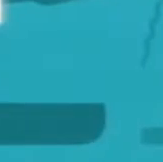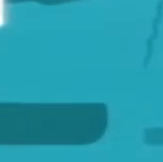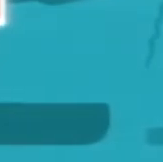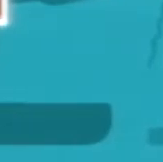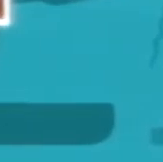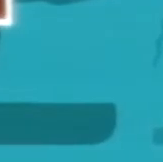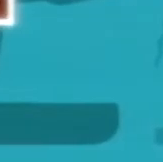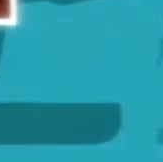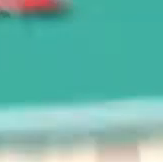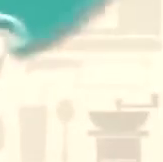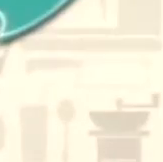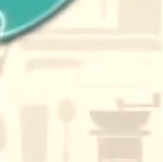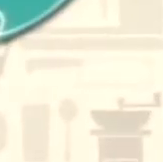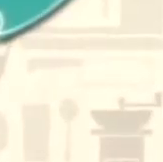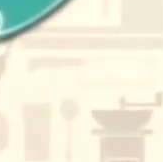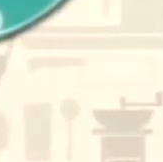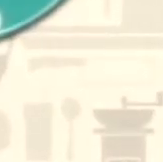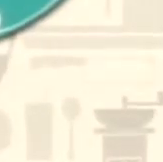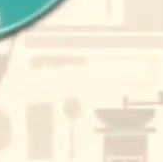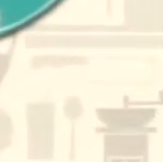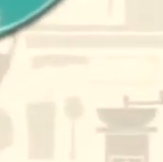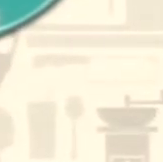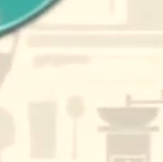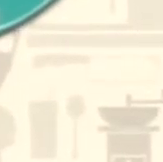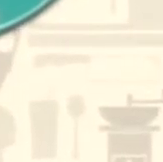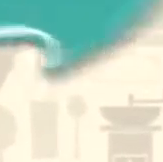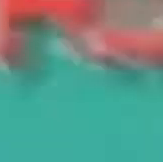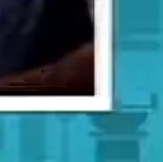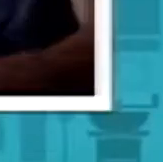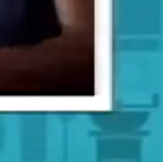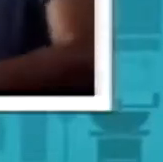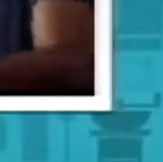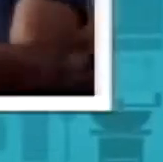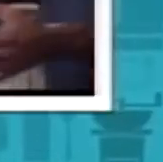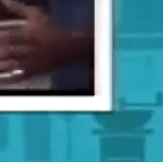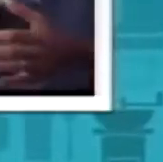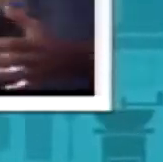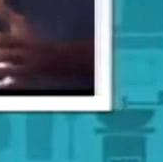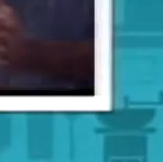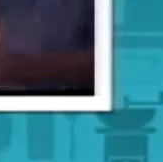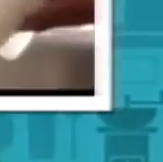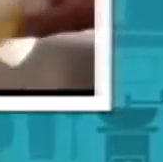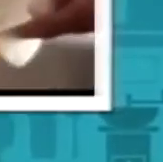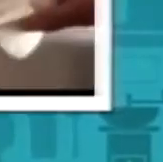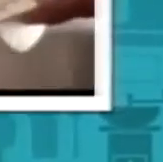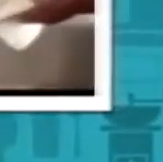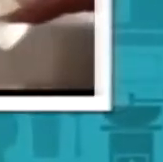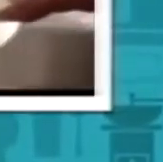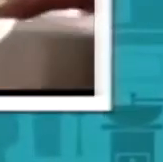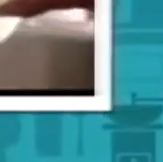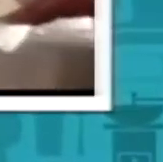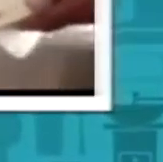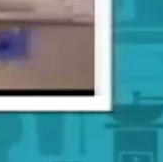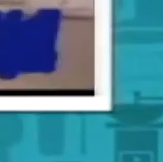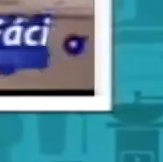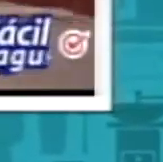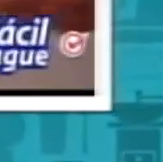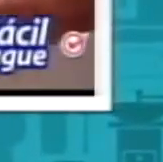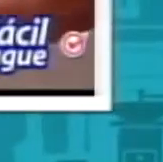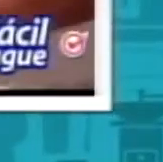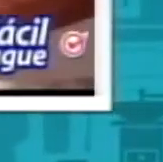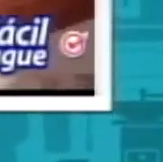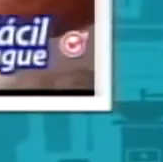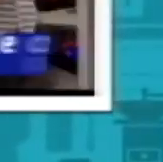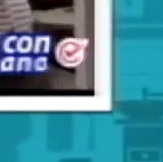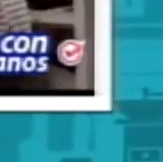Presentamos las recetas de Biachi con el auspicio de Brillex, crema lavavajilla, disuelve la grasa, enjuaga fácil y